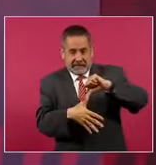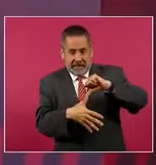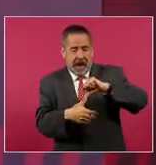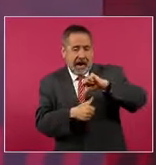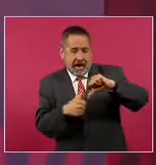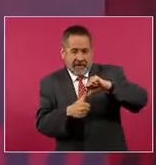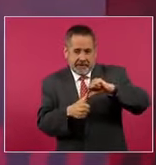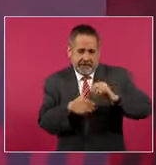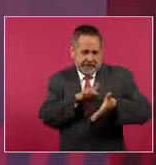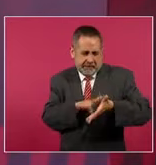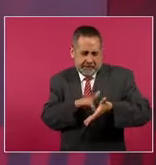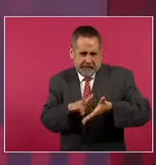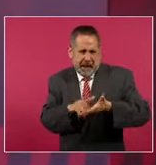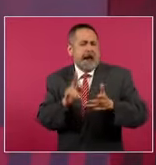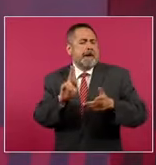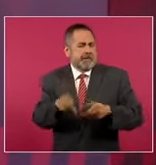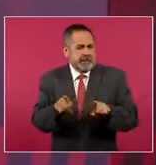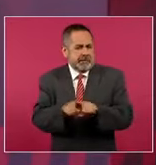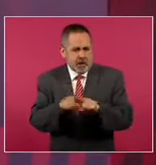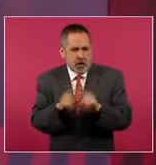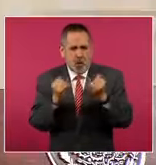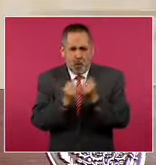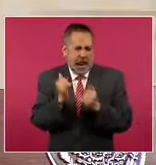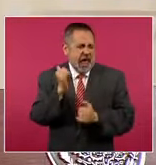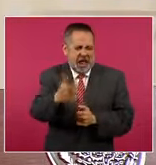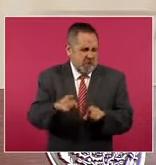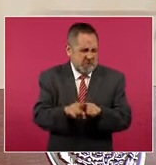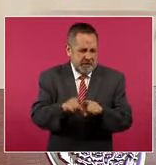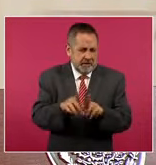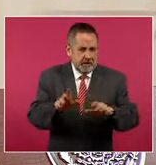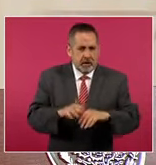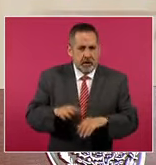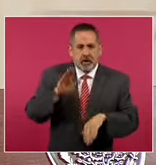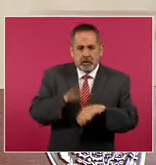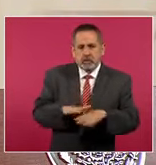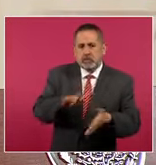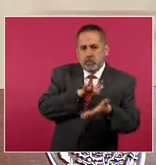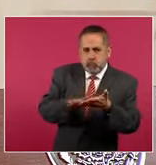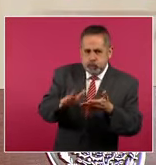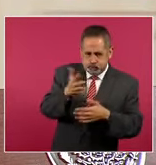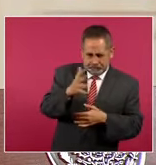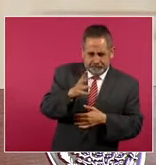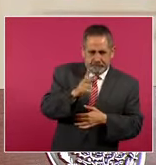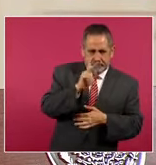Caribe, que se haga algo ahora parecido.